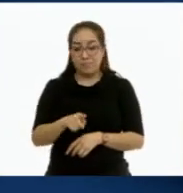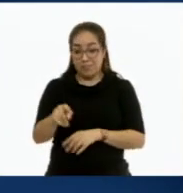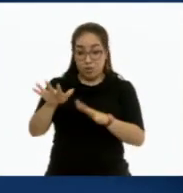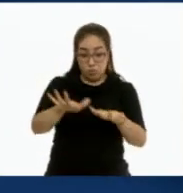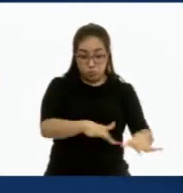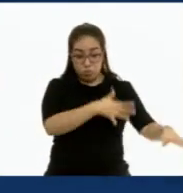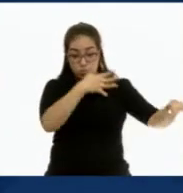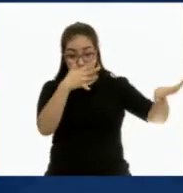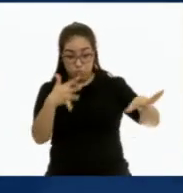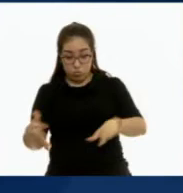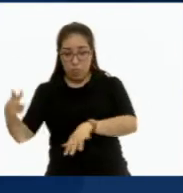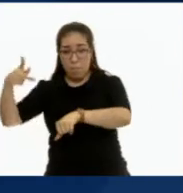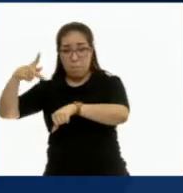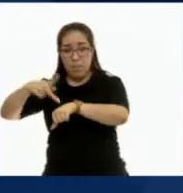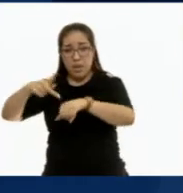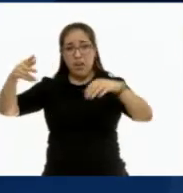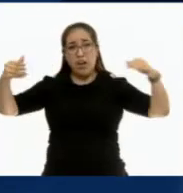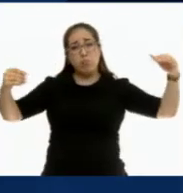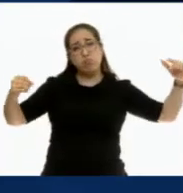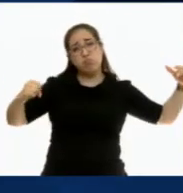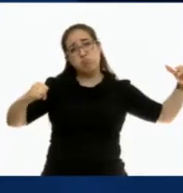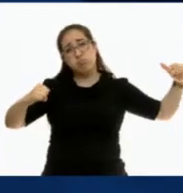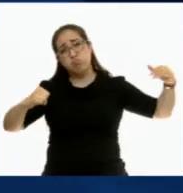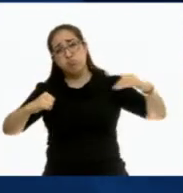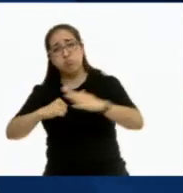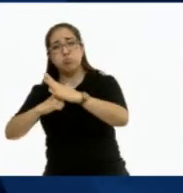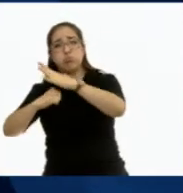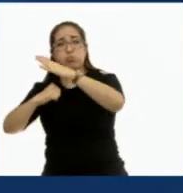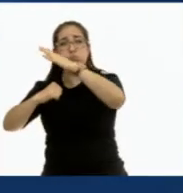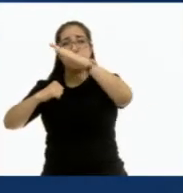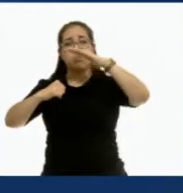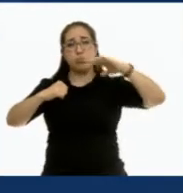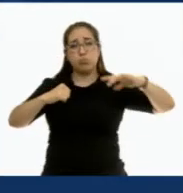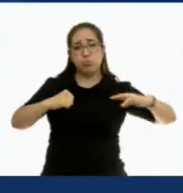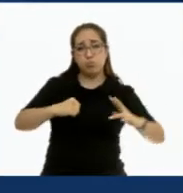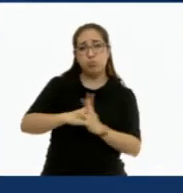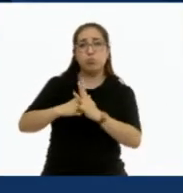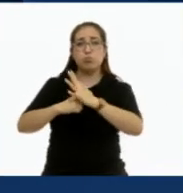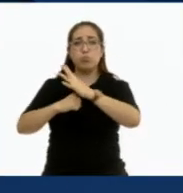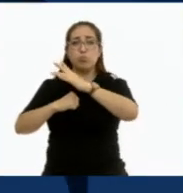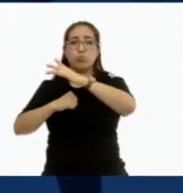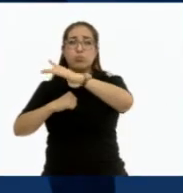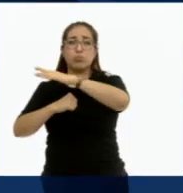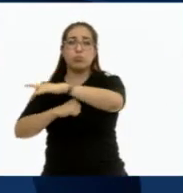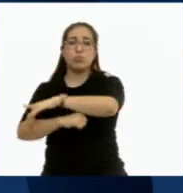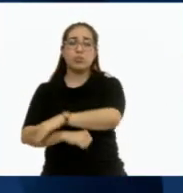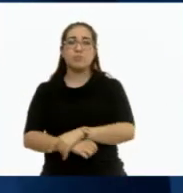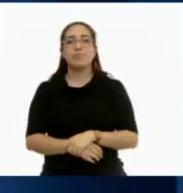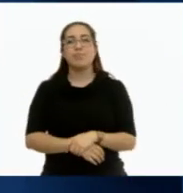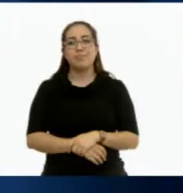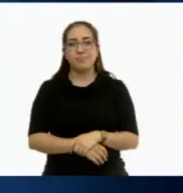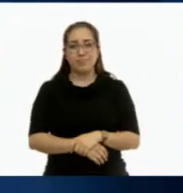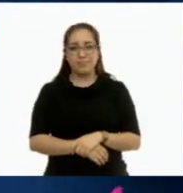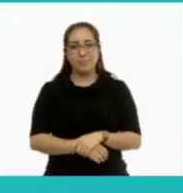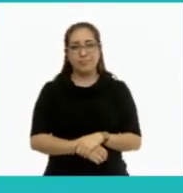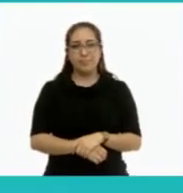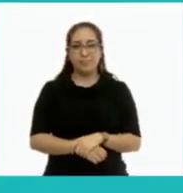entusiasmo perdido? ¿No se cansan de repetir su declaración a la arena?